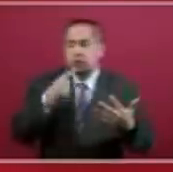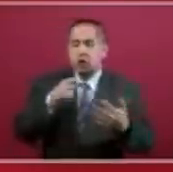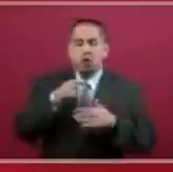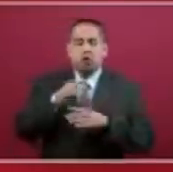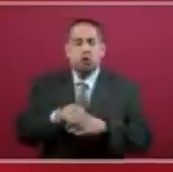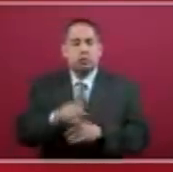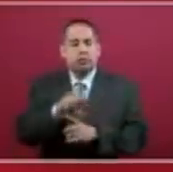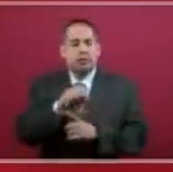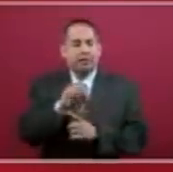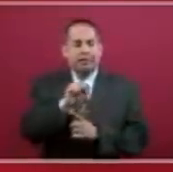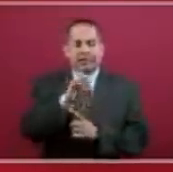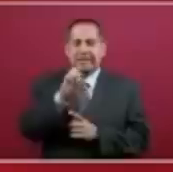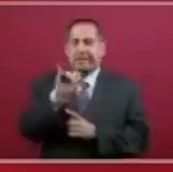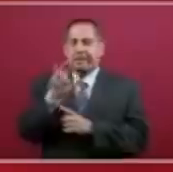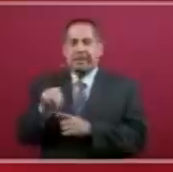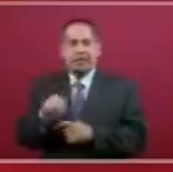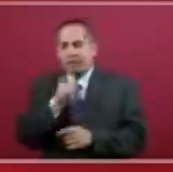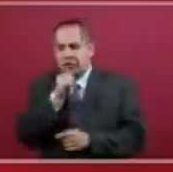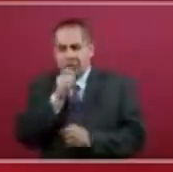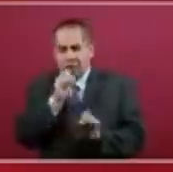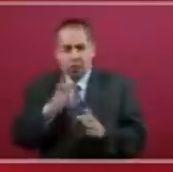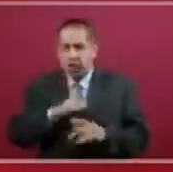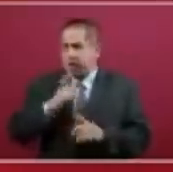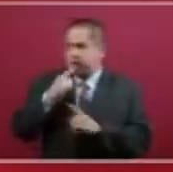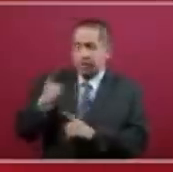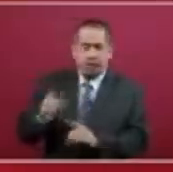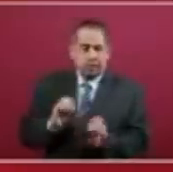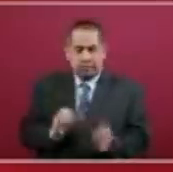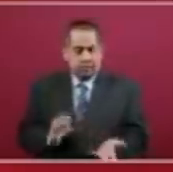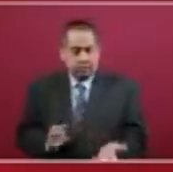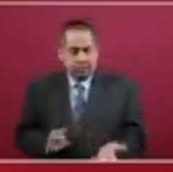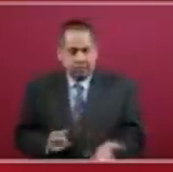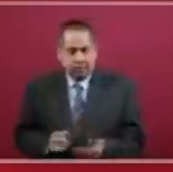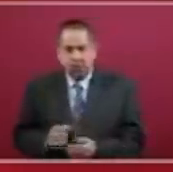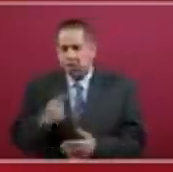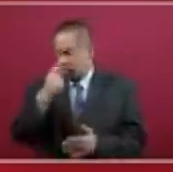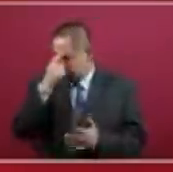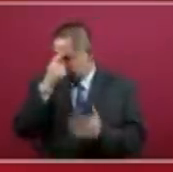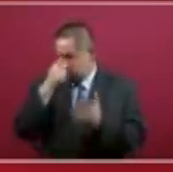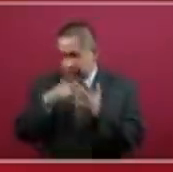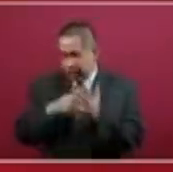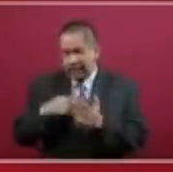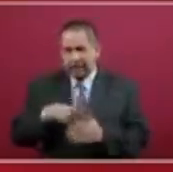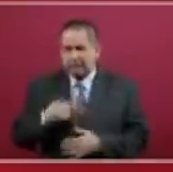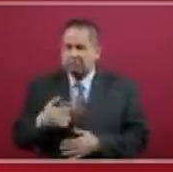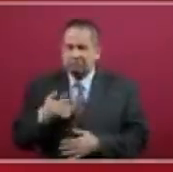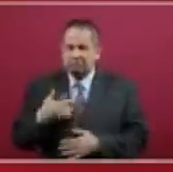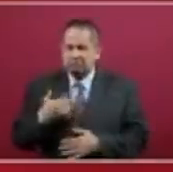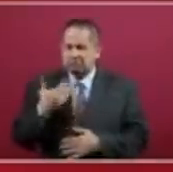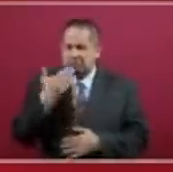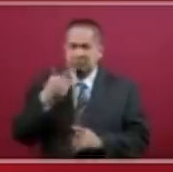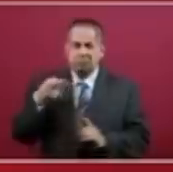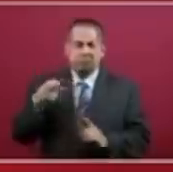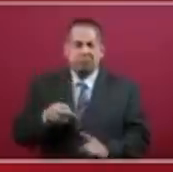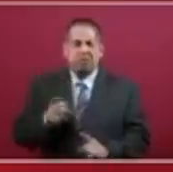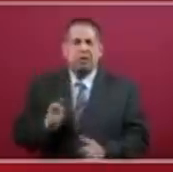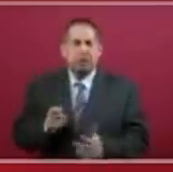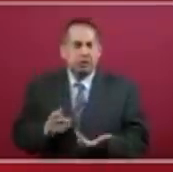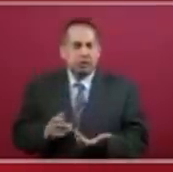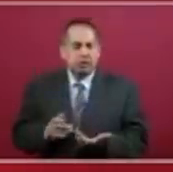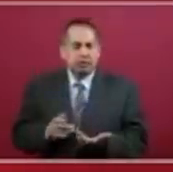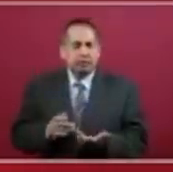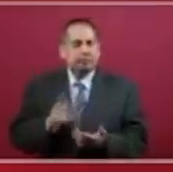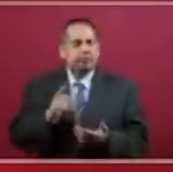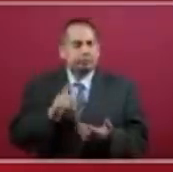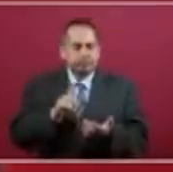bienestar. Yo creo que fue atinado el terminar